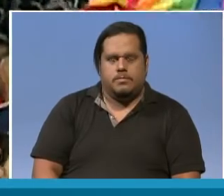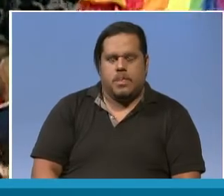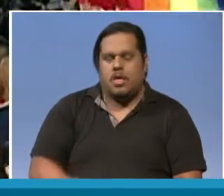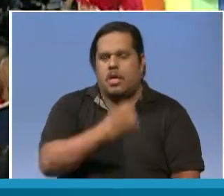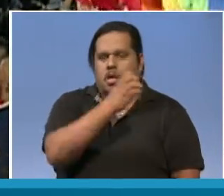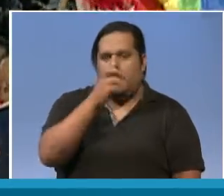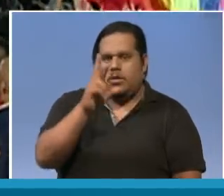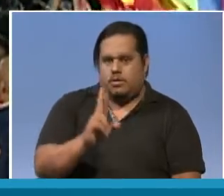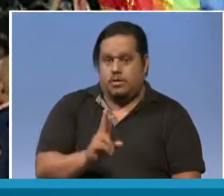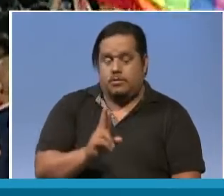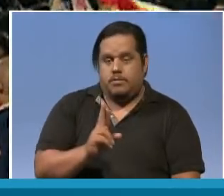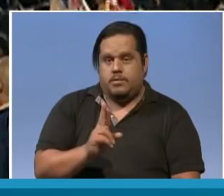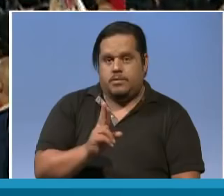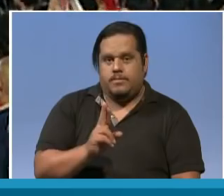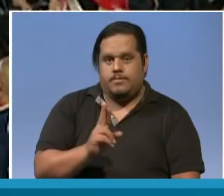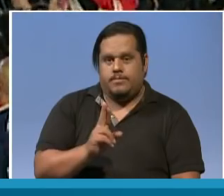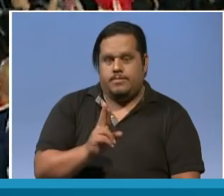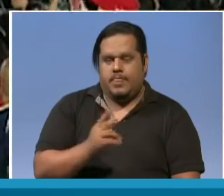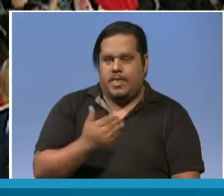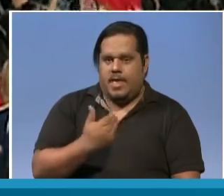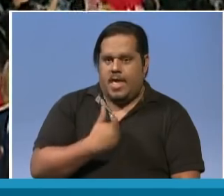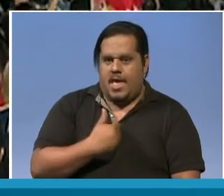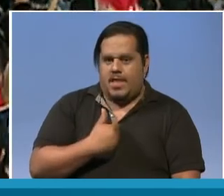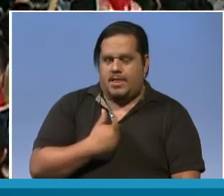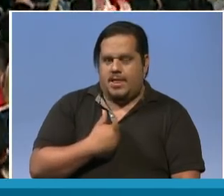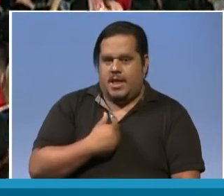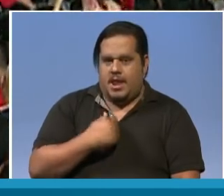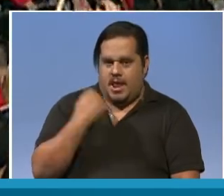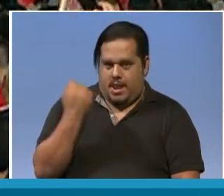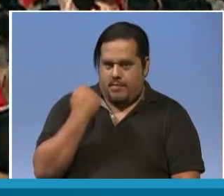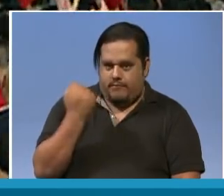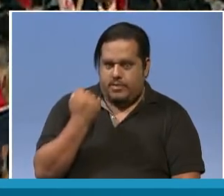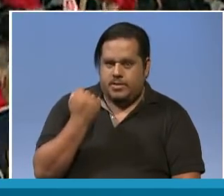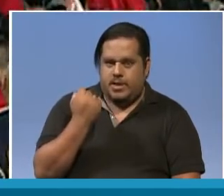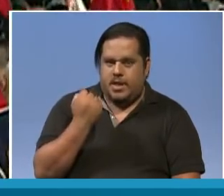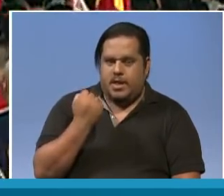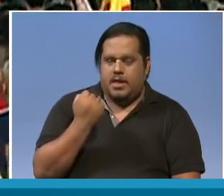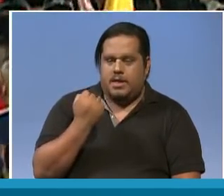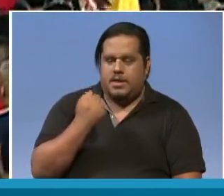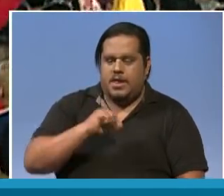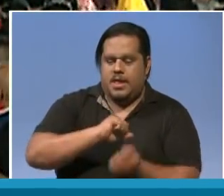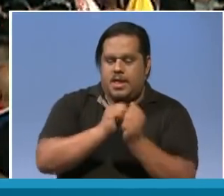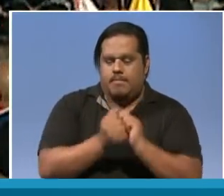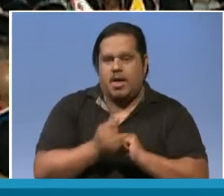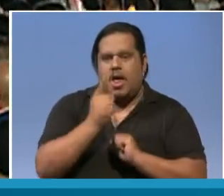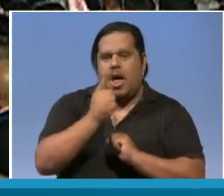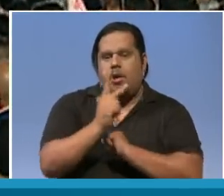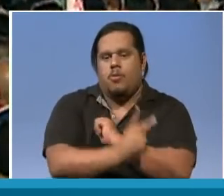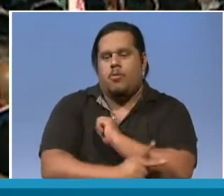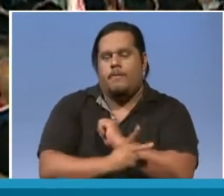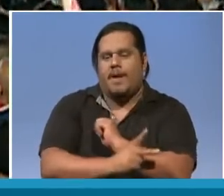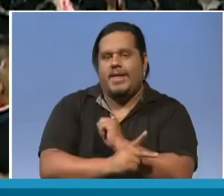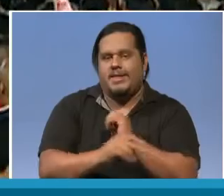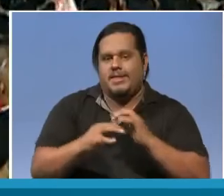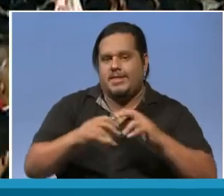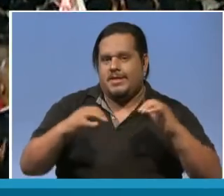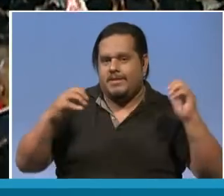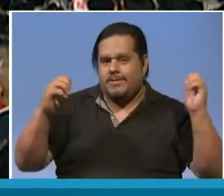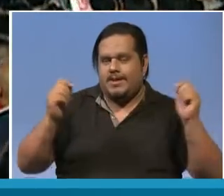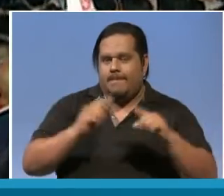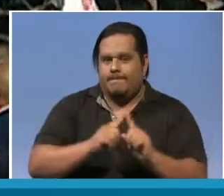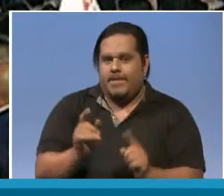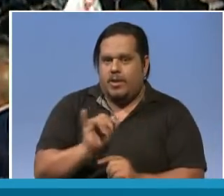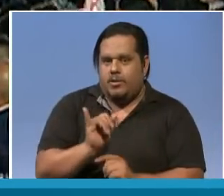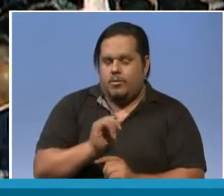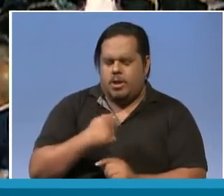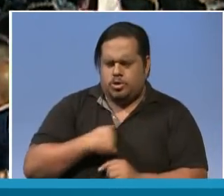Costa Rica tiene el potencial de ser una nación que brilla. Pero también